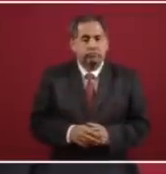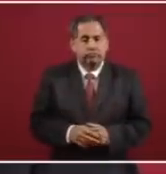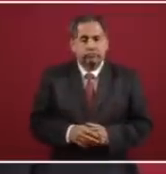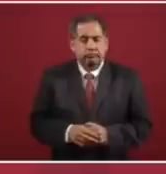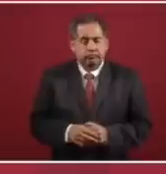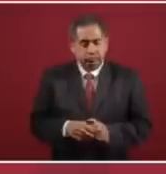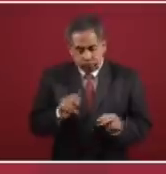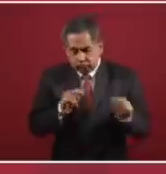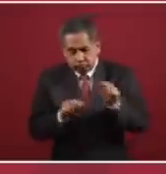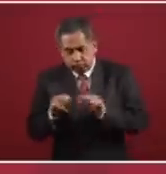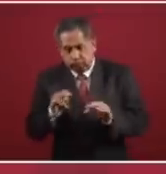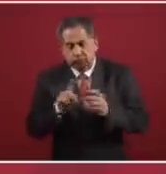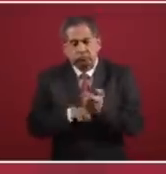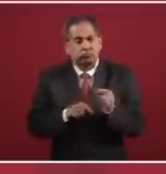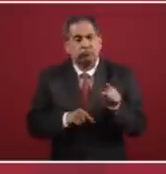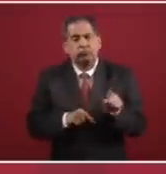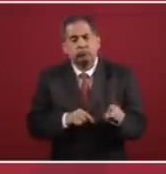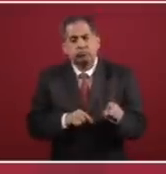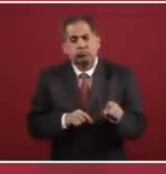estamos